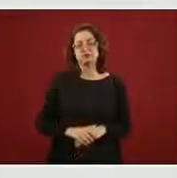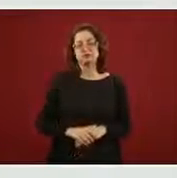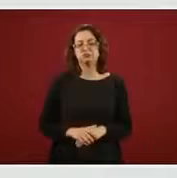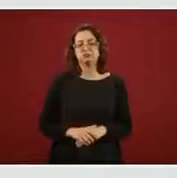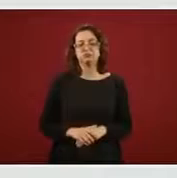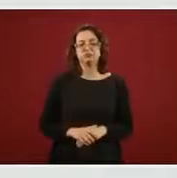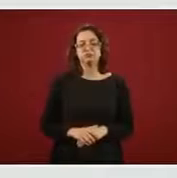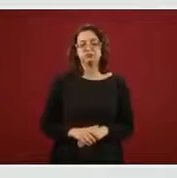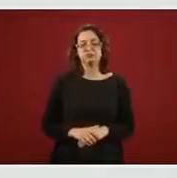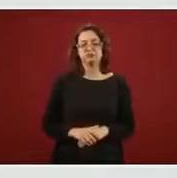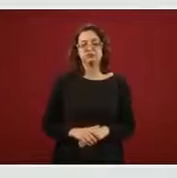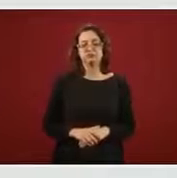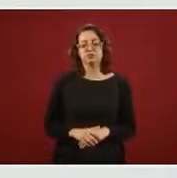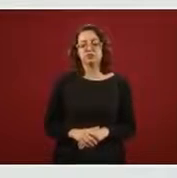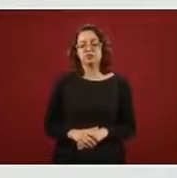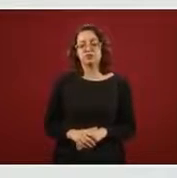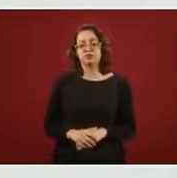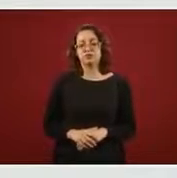al grado que si